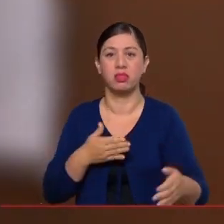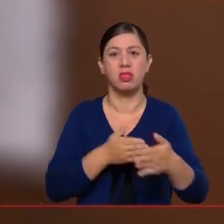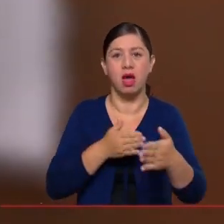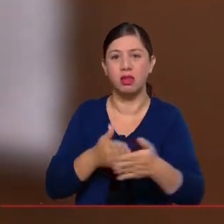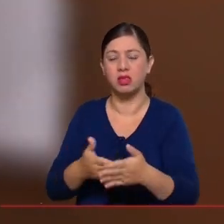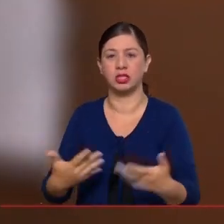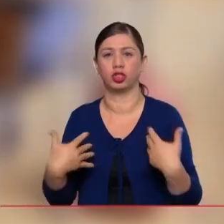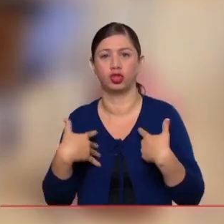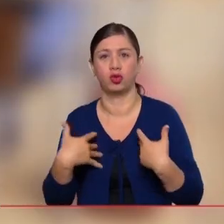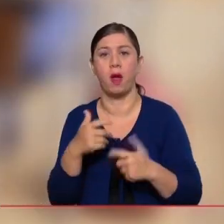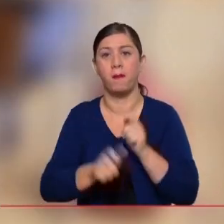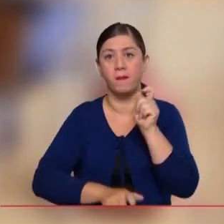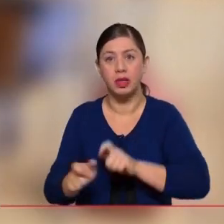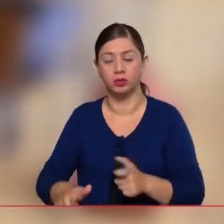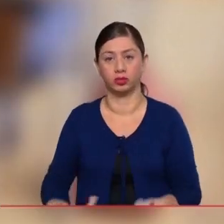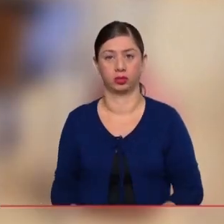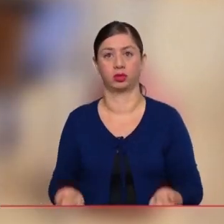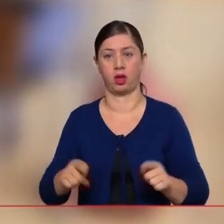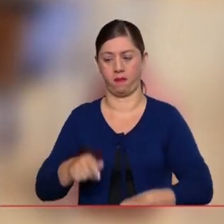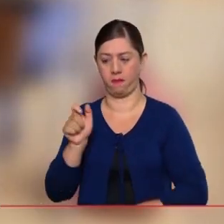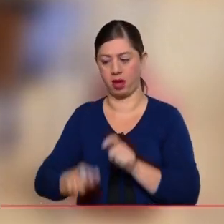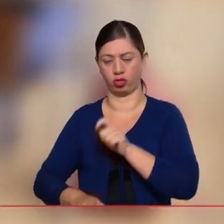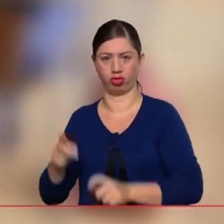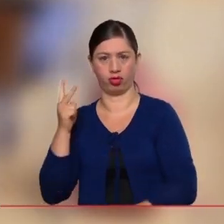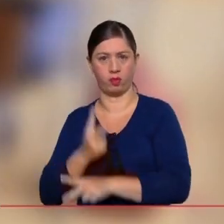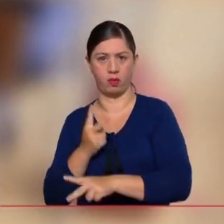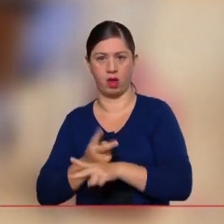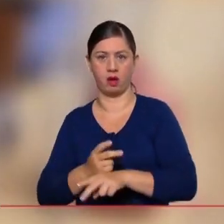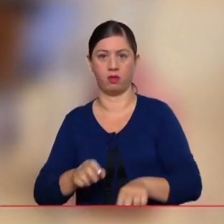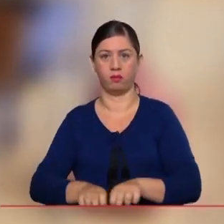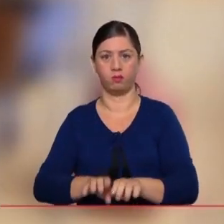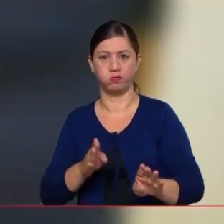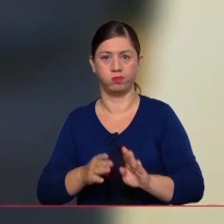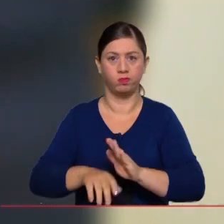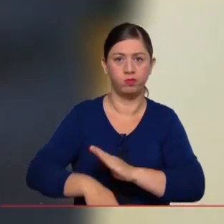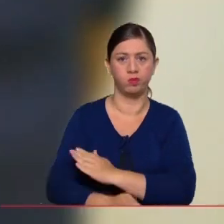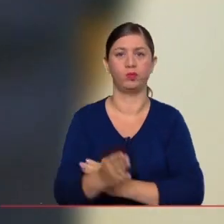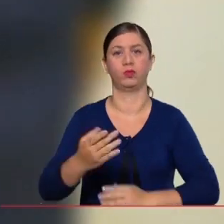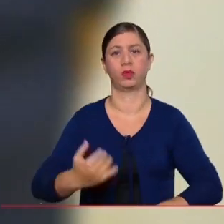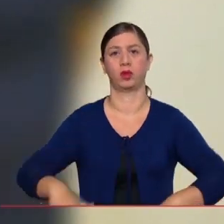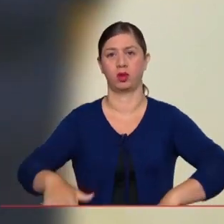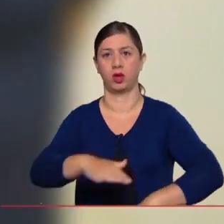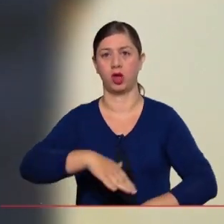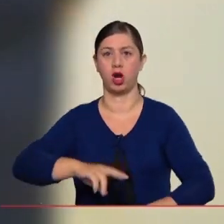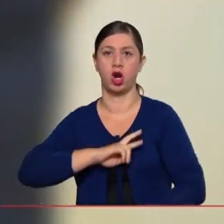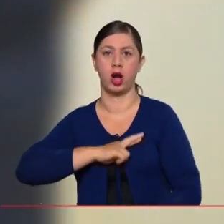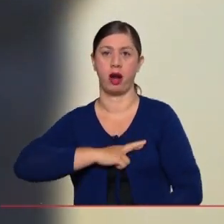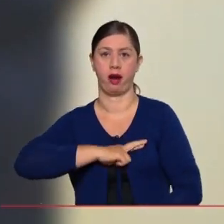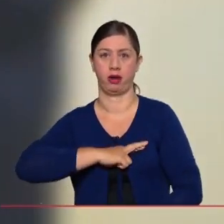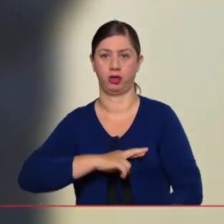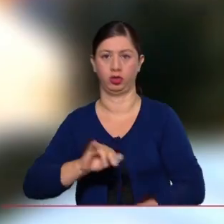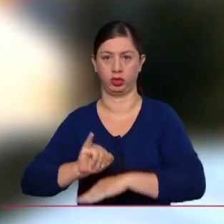sus colaboradores. Los delincuentes violentaron el lugar para robar los bienes de una congregación religiosa.